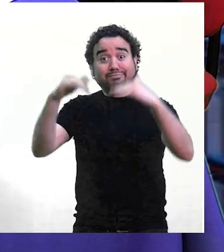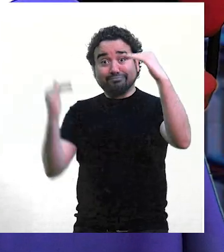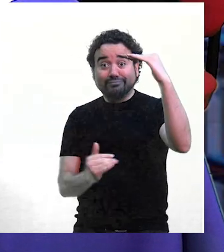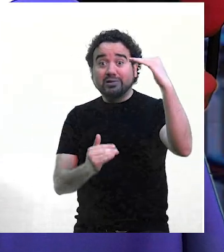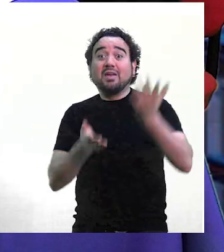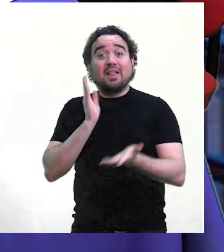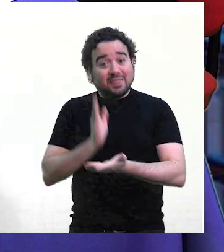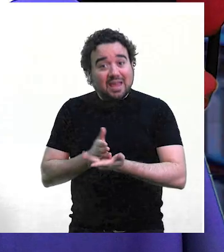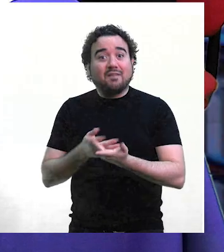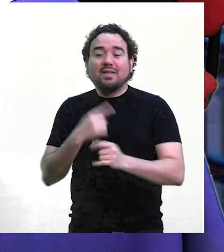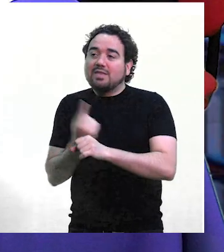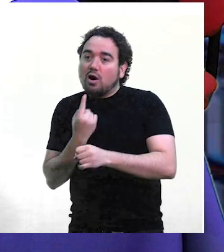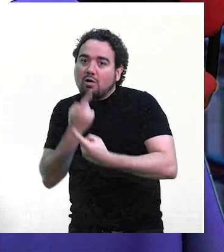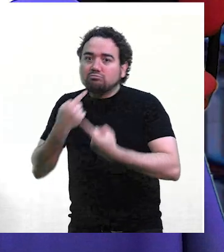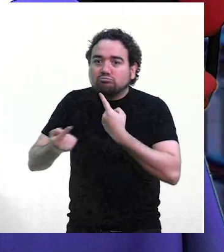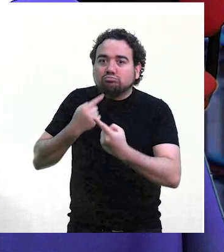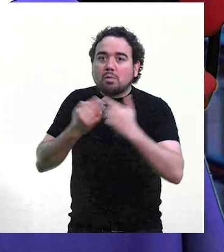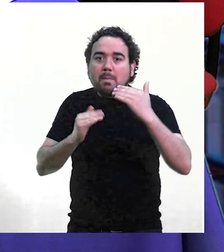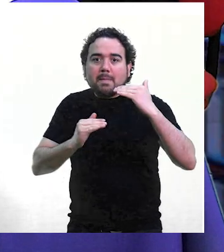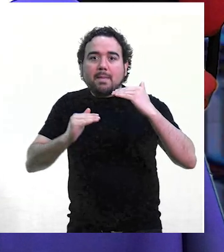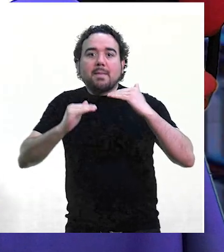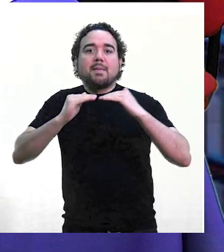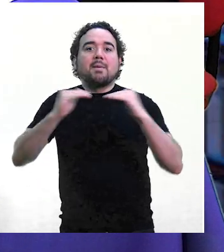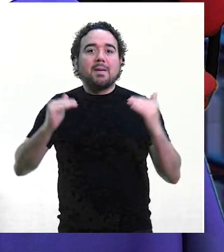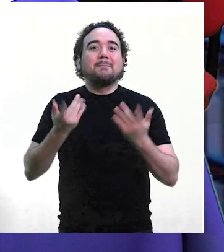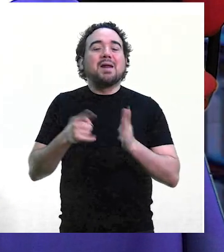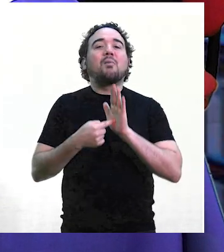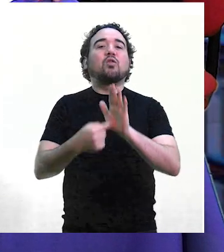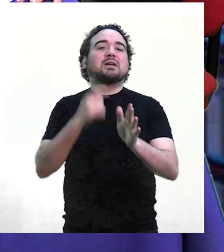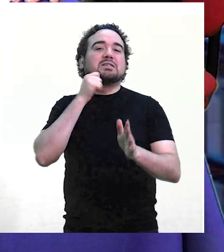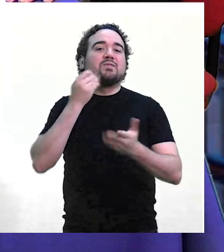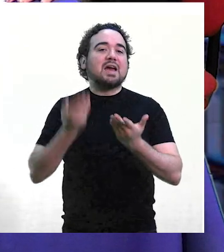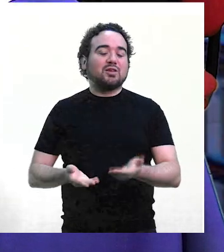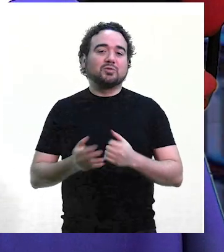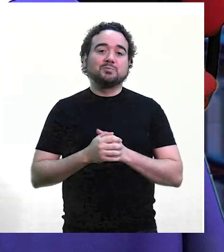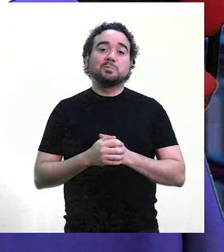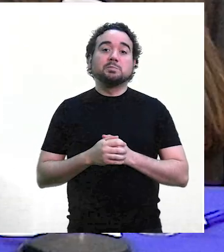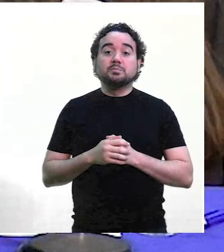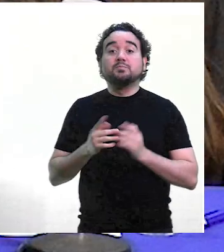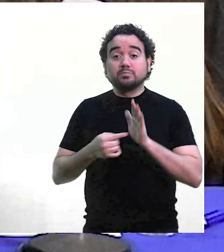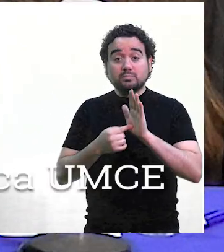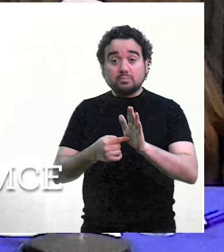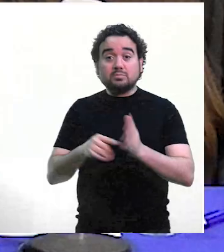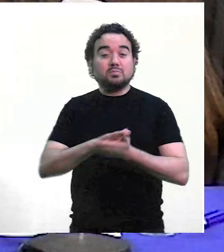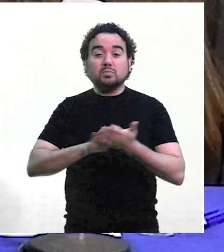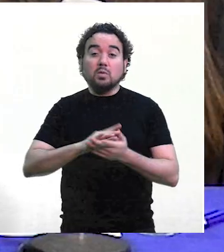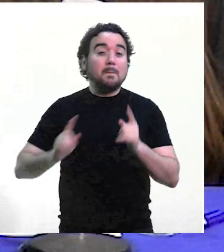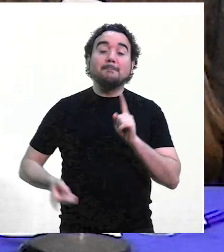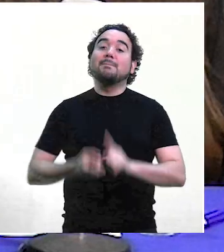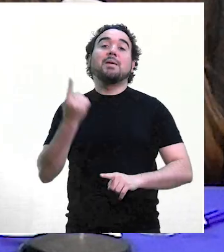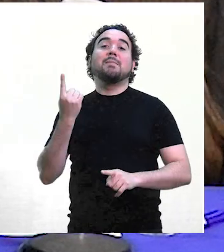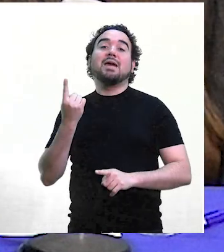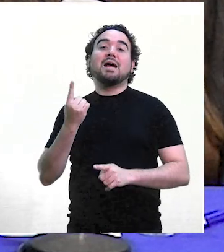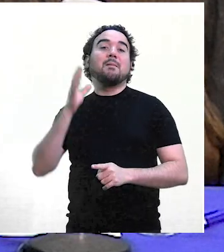al menos sentar el precedente para dialogar de esto y para que uno como que dimensione lo que significa. Sí. Mira, voy a poner un caso. Sí. Me